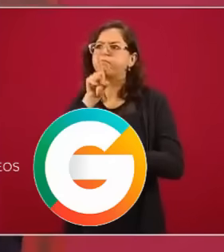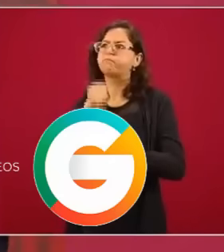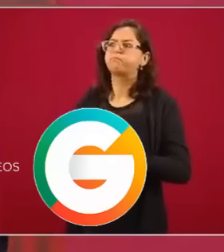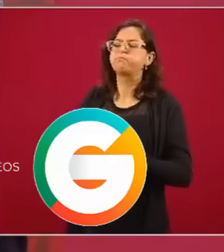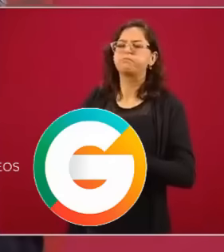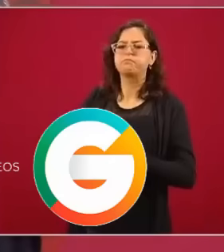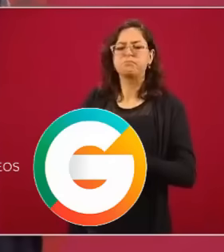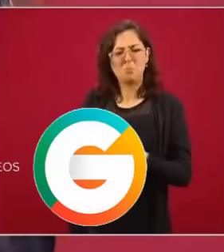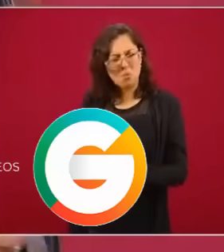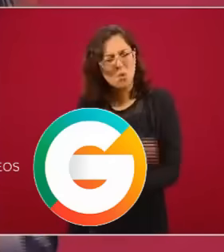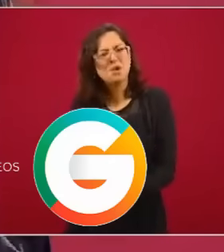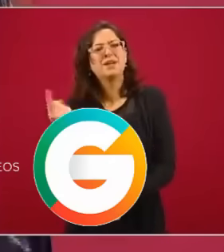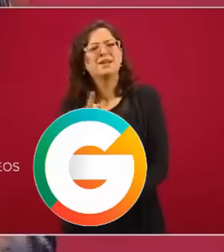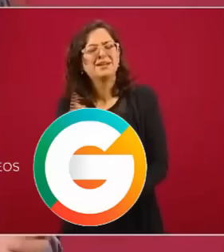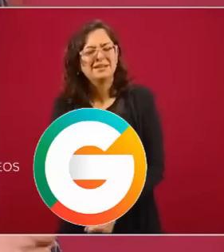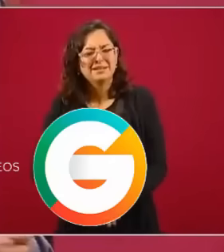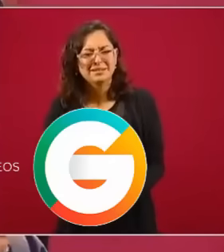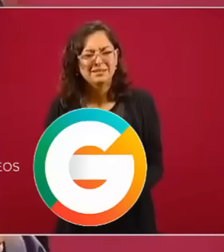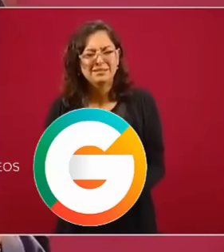¿Por qué nunca se habló